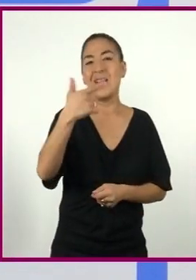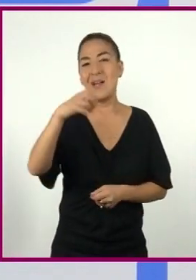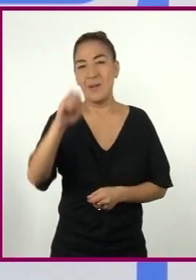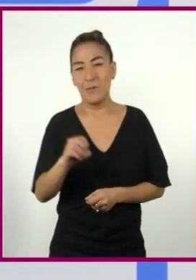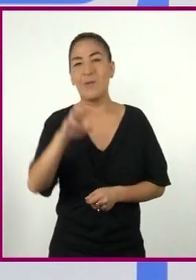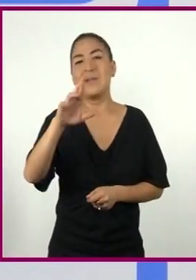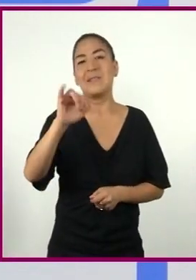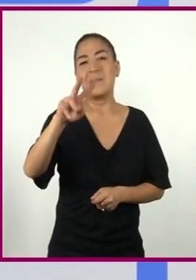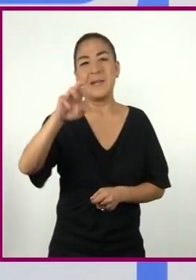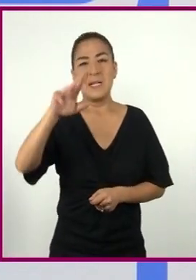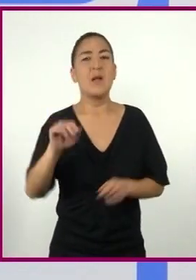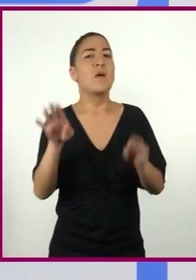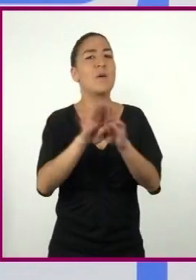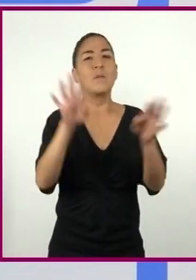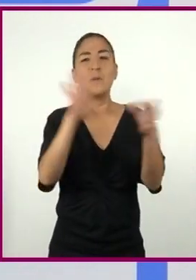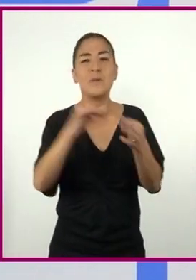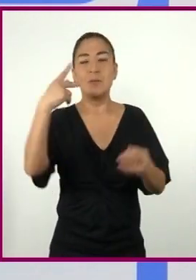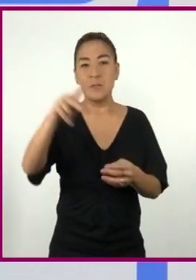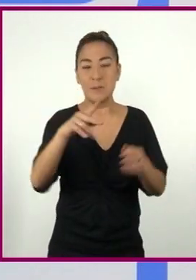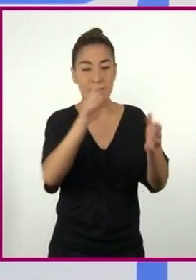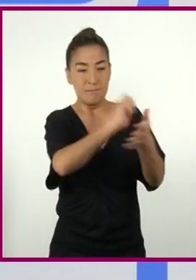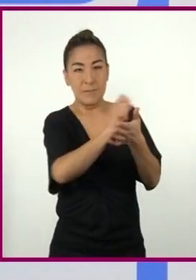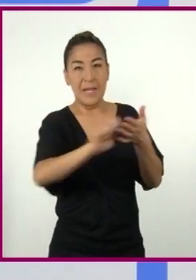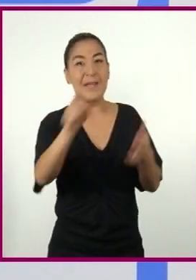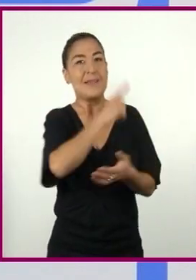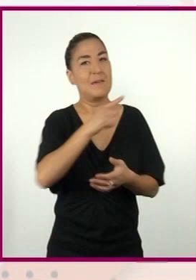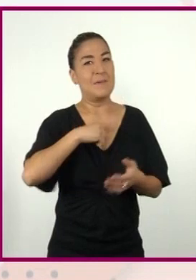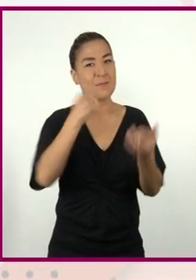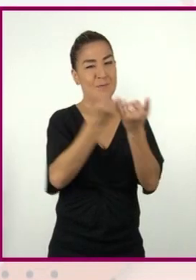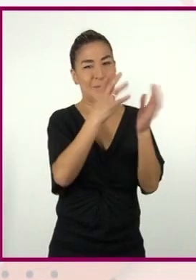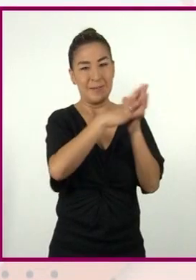verbos empleándolos en el tiempo que se les indica.